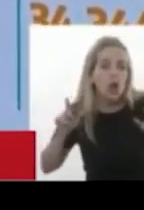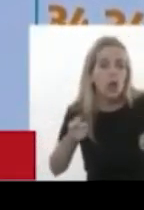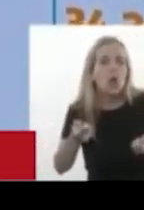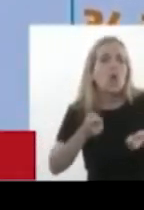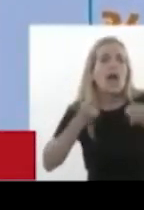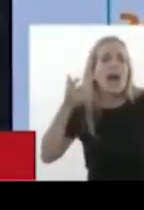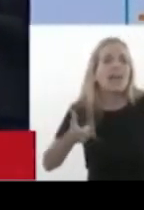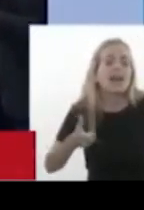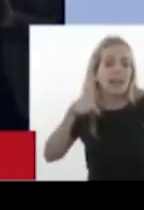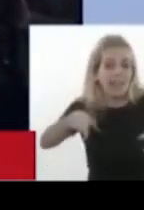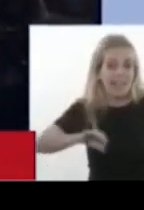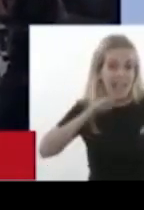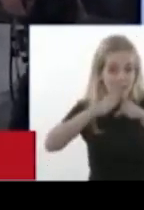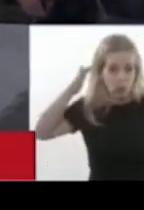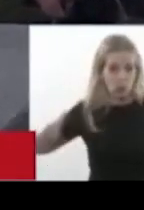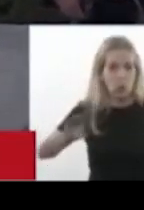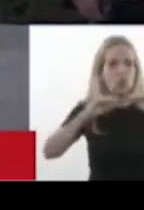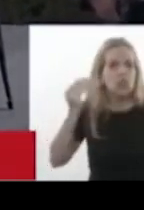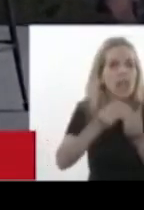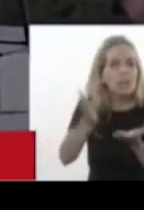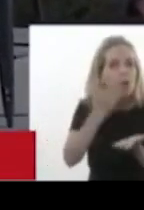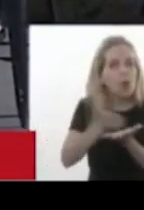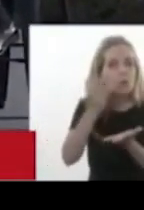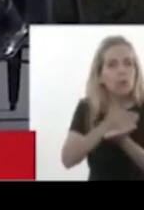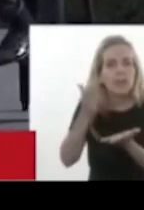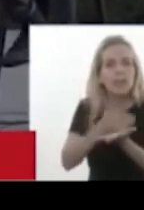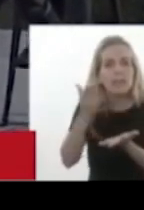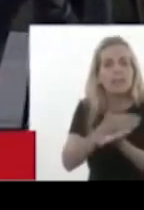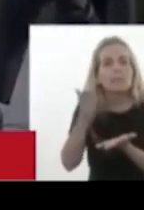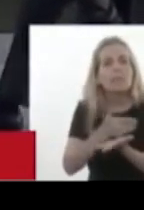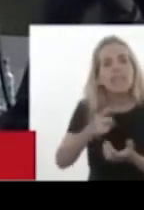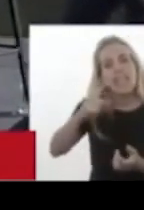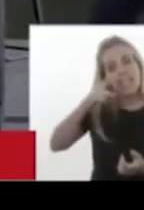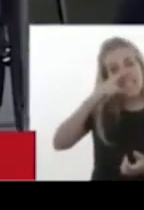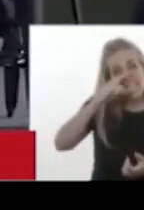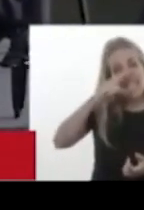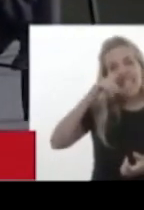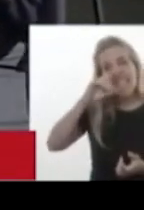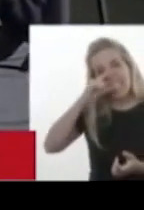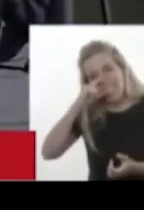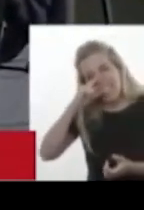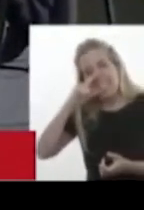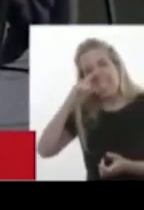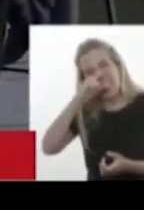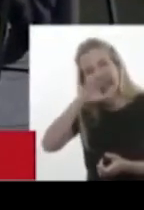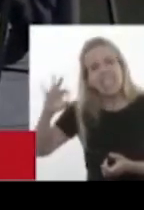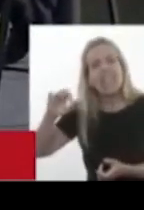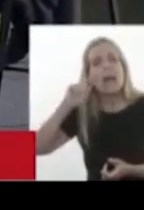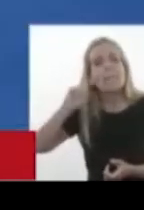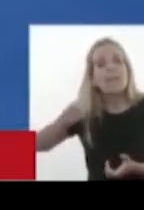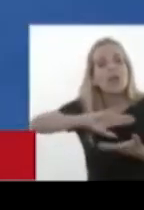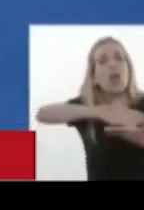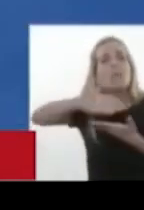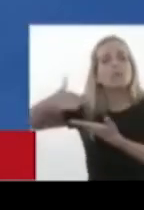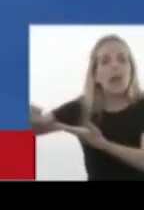notebooks al cabo de este año, que es exactamente lo mismo que se entregaron en los 4 años que precedieron nuestra